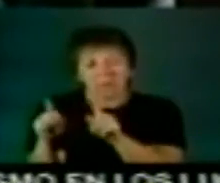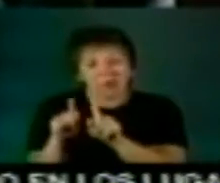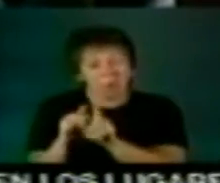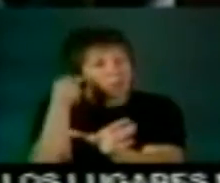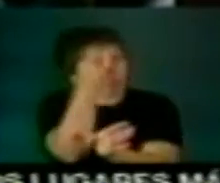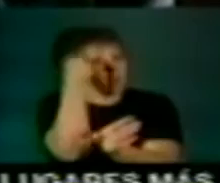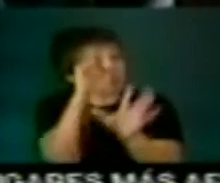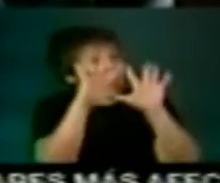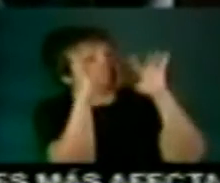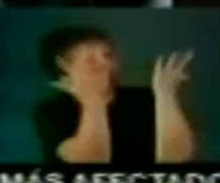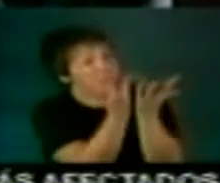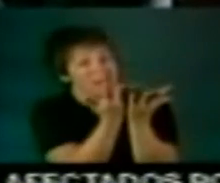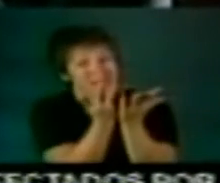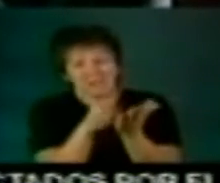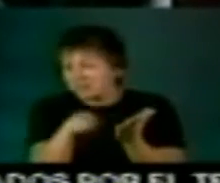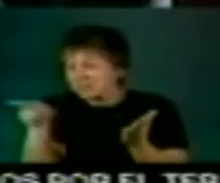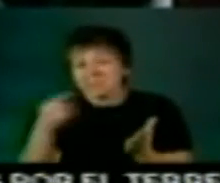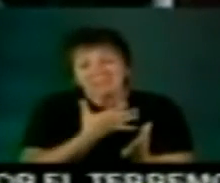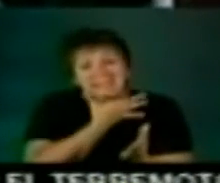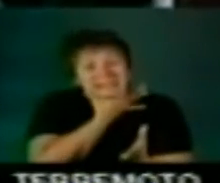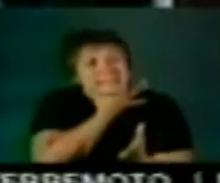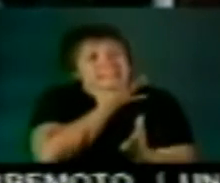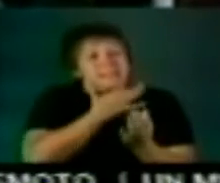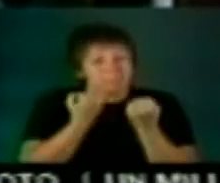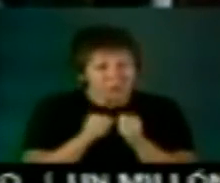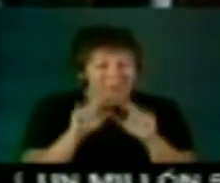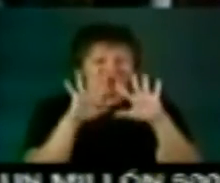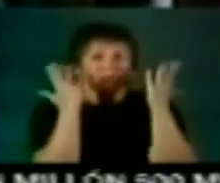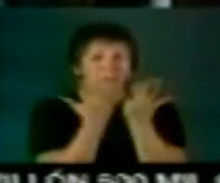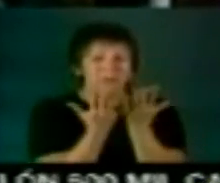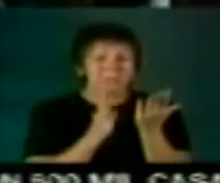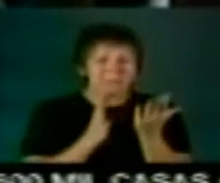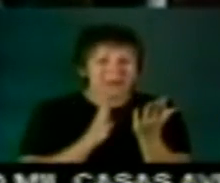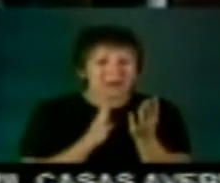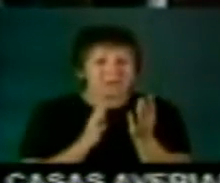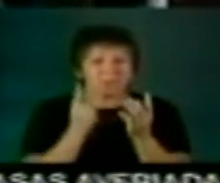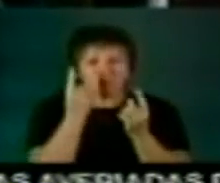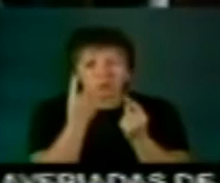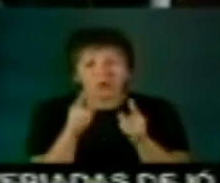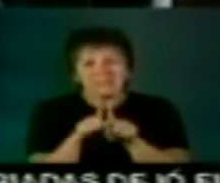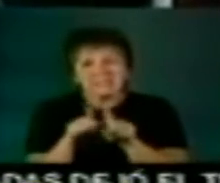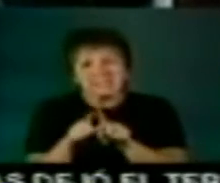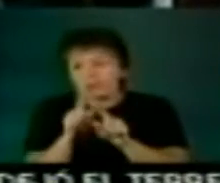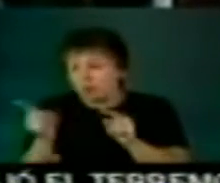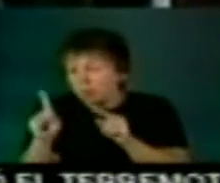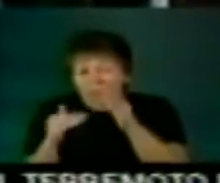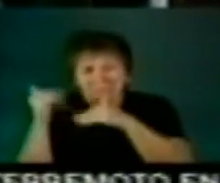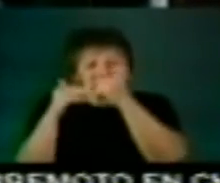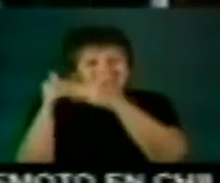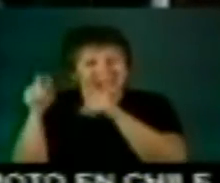Durante la crisis, para rescatar lo que quedaba en pie, se rompieron dogmas que parecían sagrados.